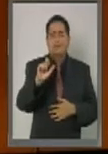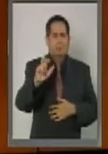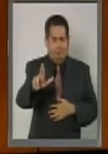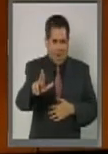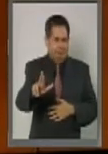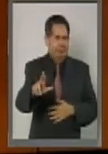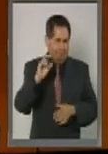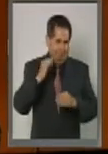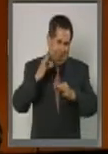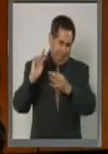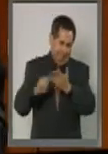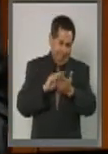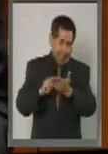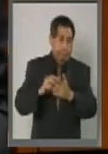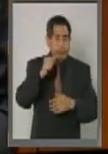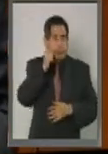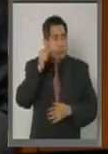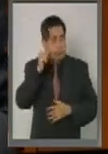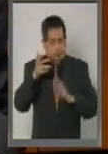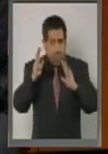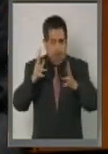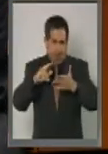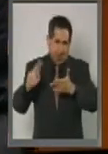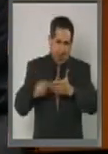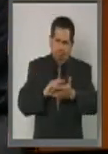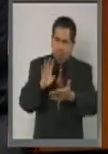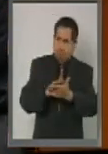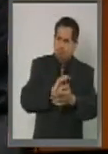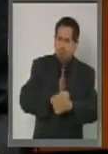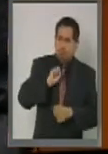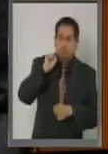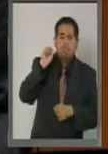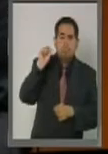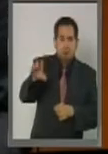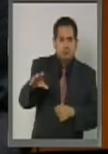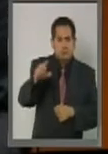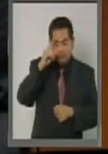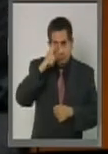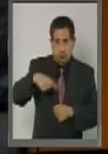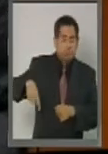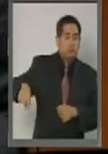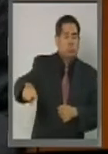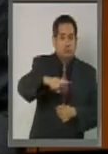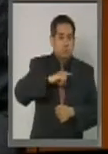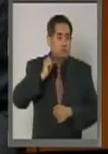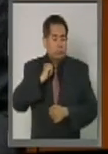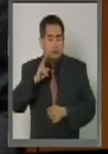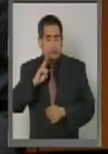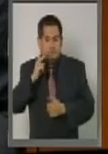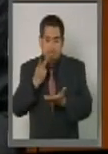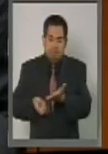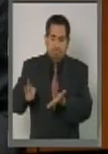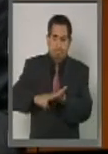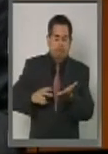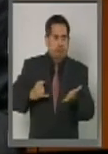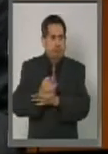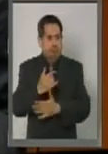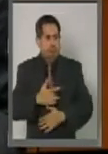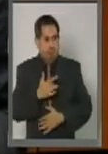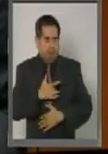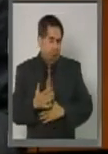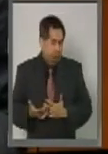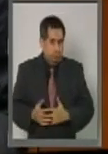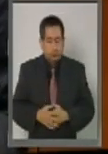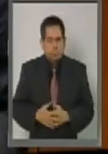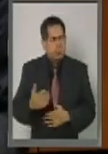ayer ha sido enviado por el titular del Ejecutivo para la ratificación, en su caso, por esta soberanía. Hace 50